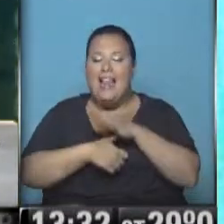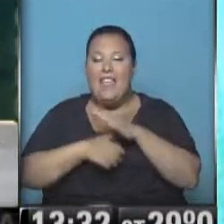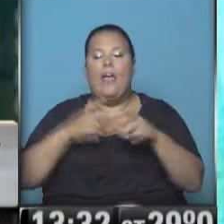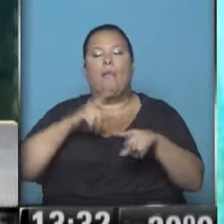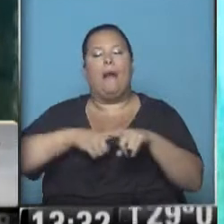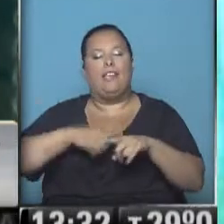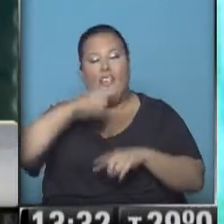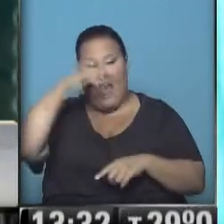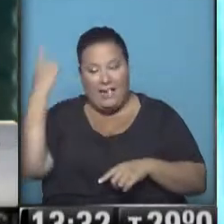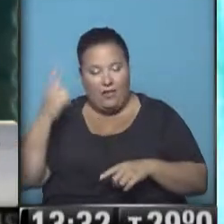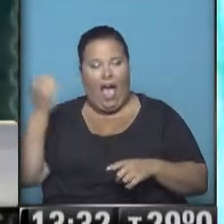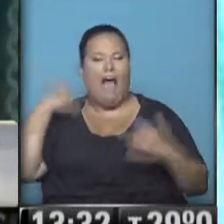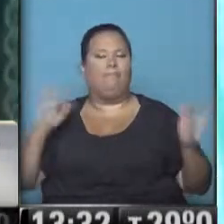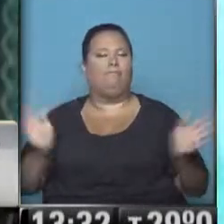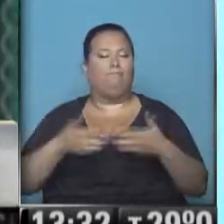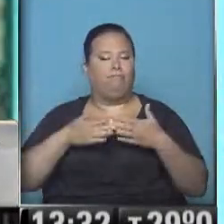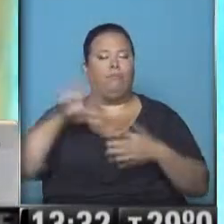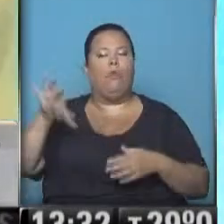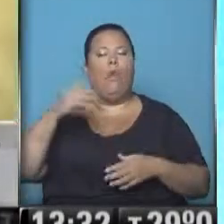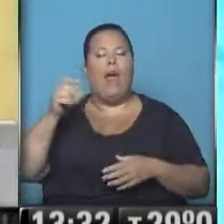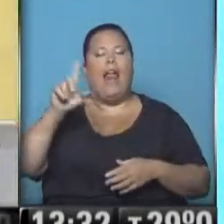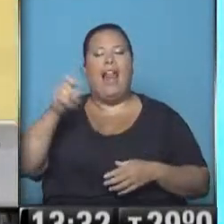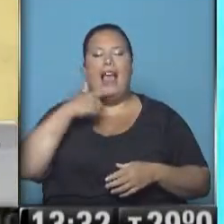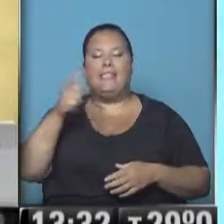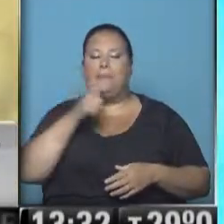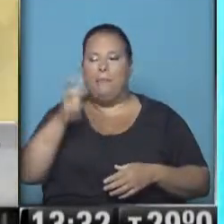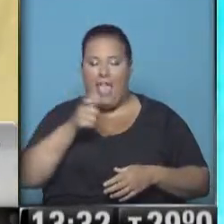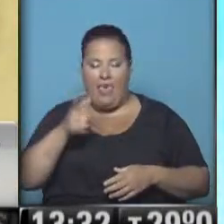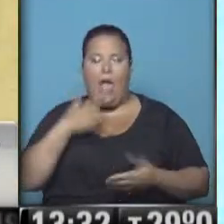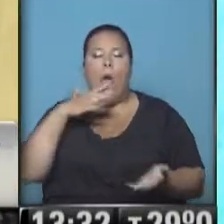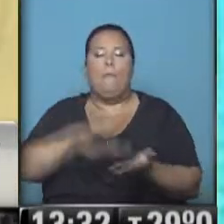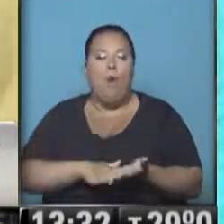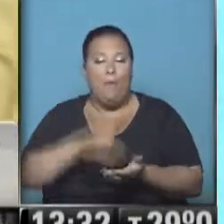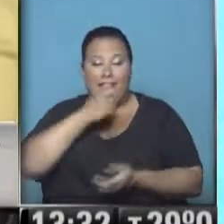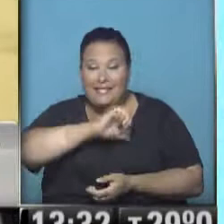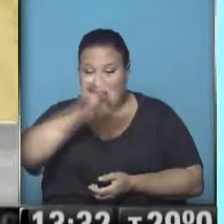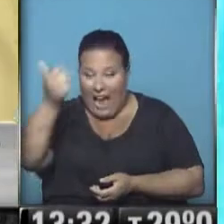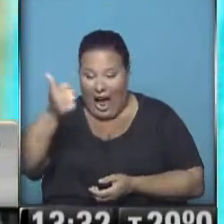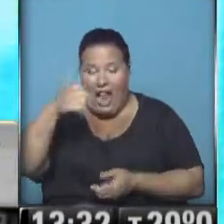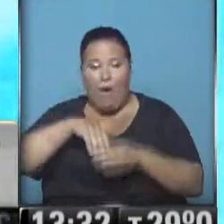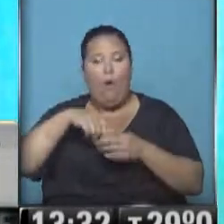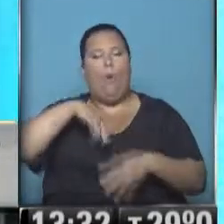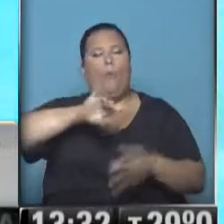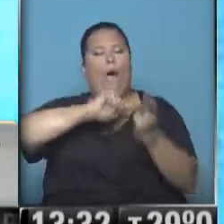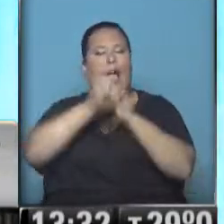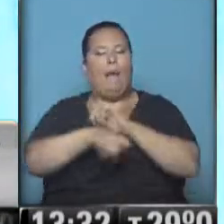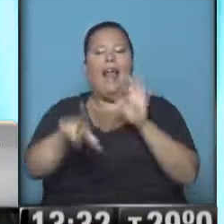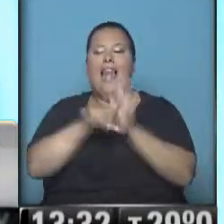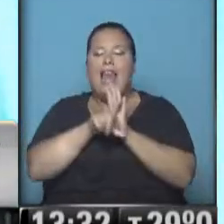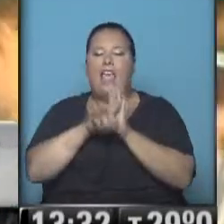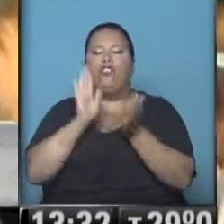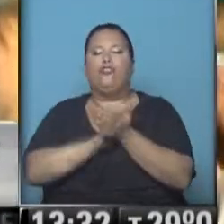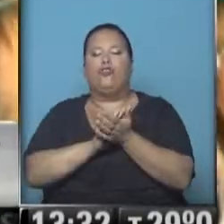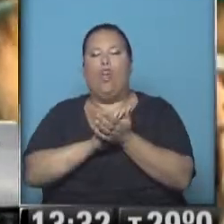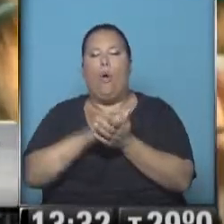nacional cerró su campaña en la localidad de las piedras prometiendo que si gana las elecciones modificará la ley que regula el